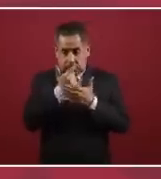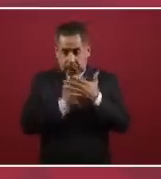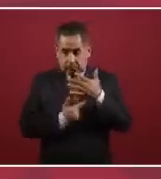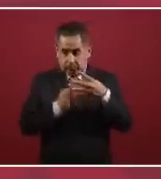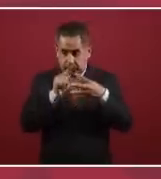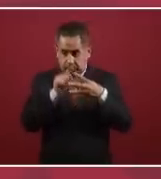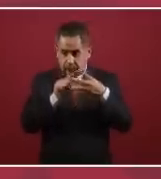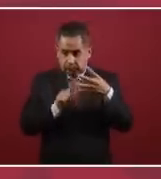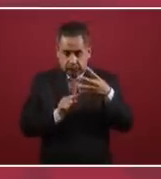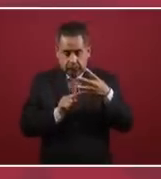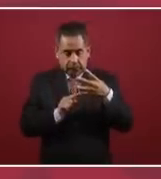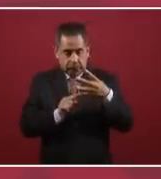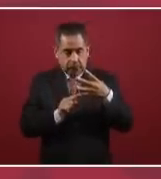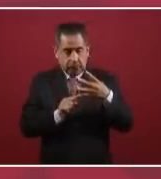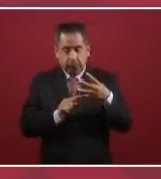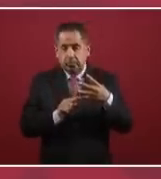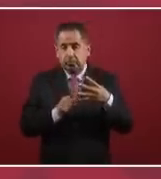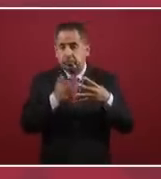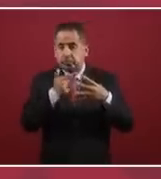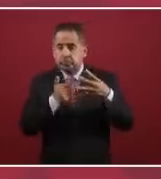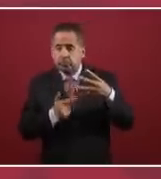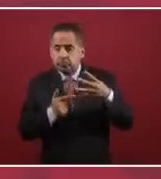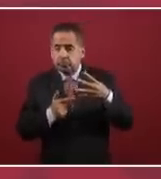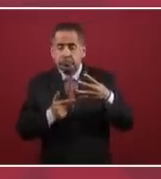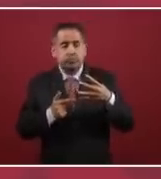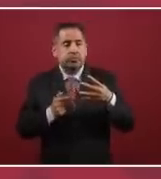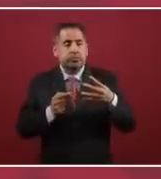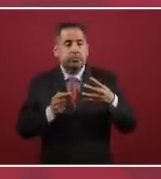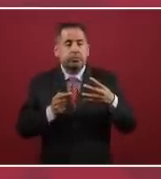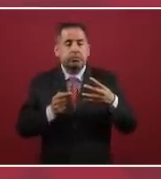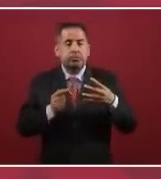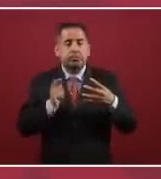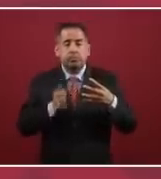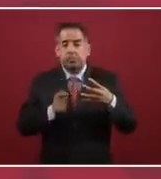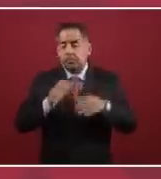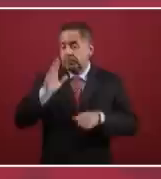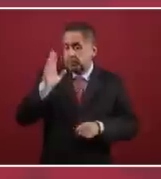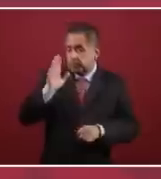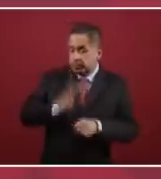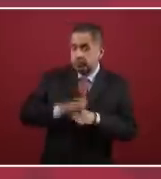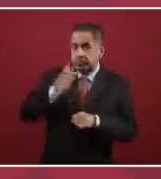en los estados del país con más